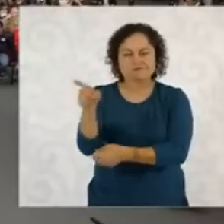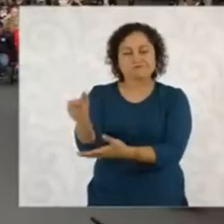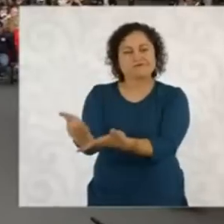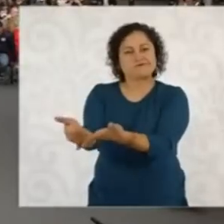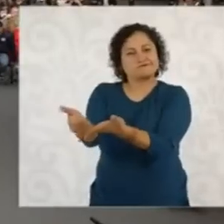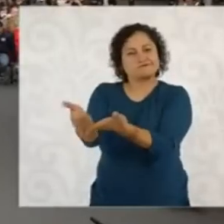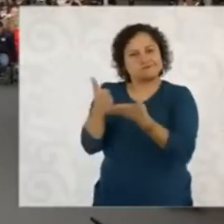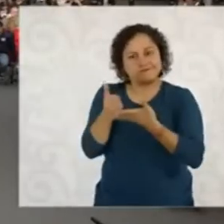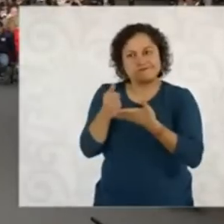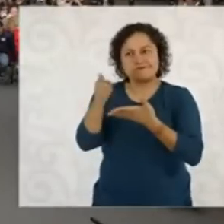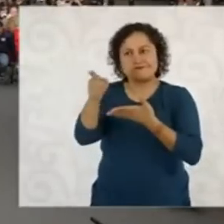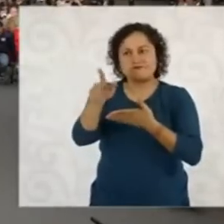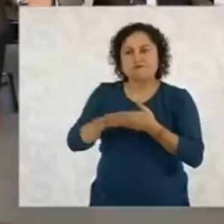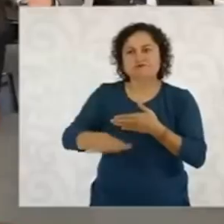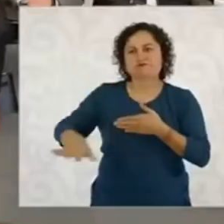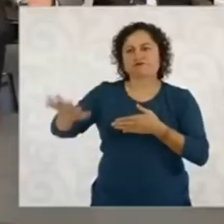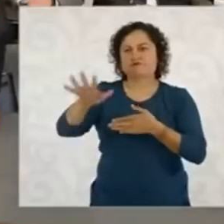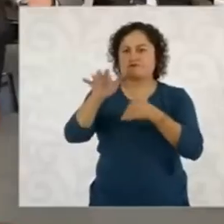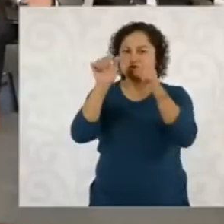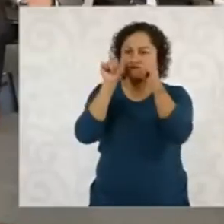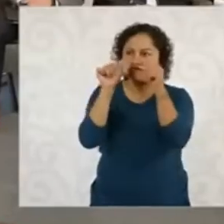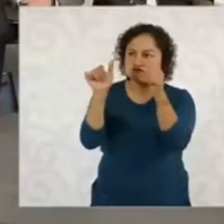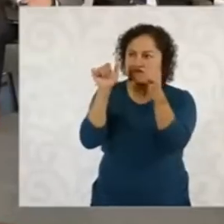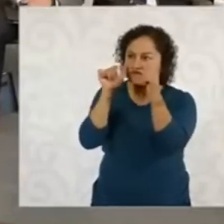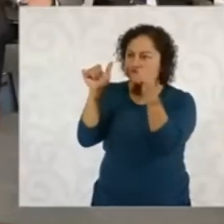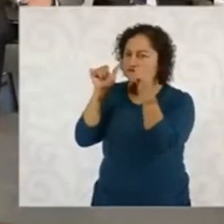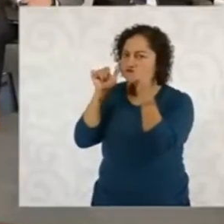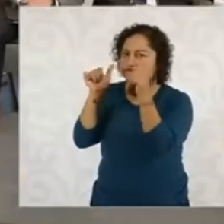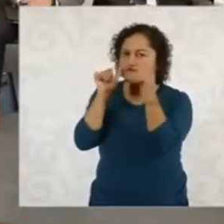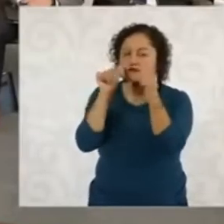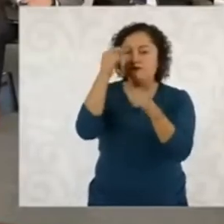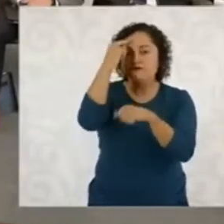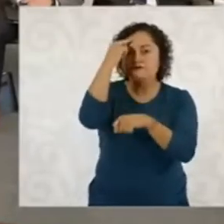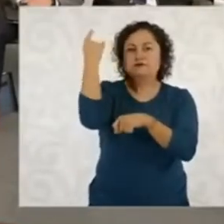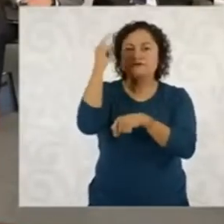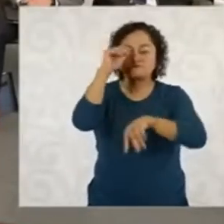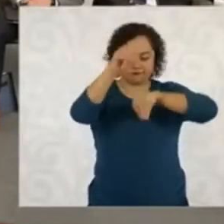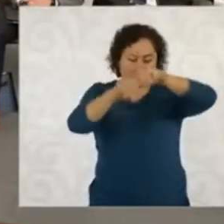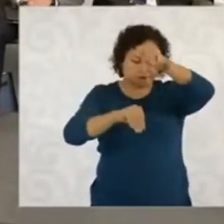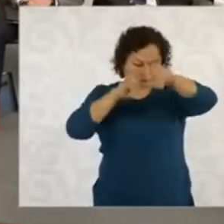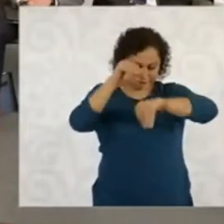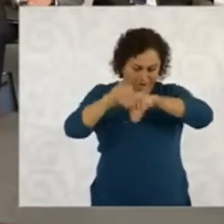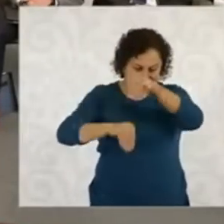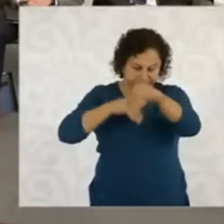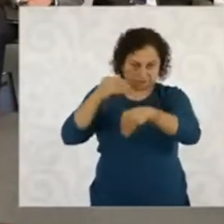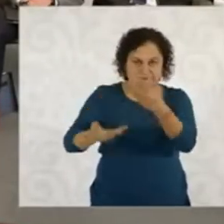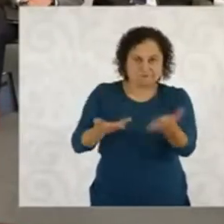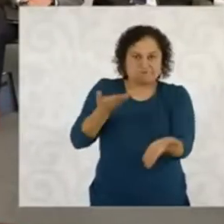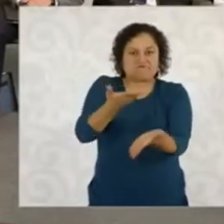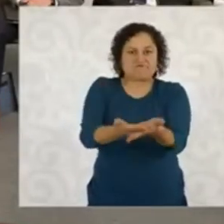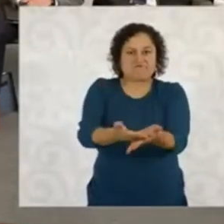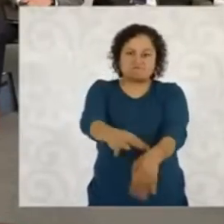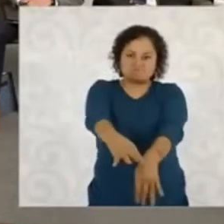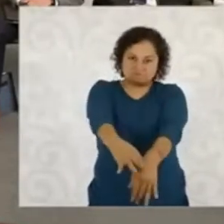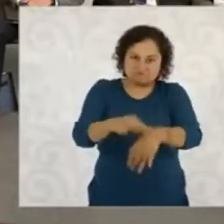tremendo por escuchar a todas y todos para que se hiciera realidad.